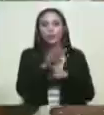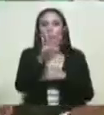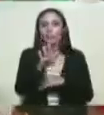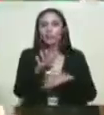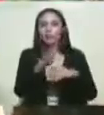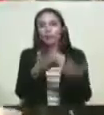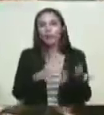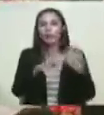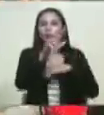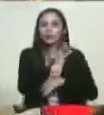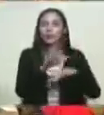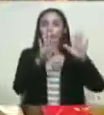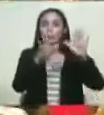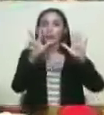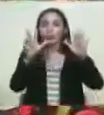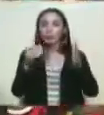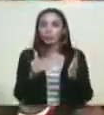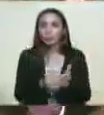398.000 hogares.